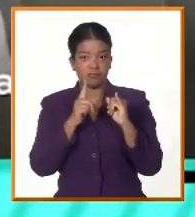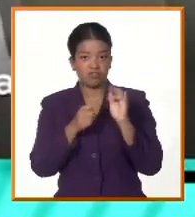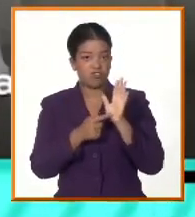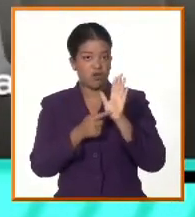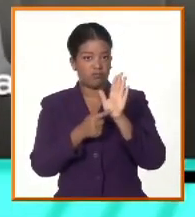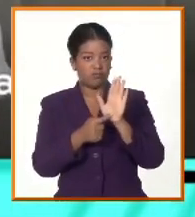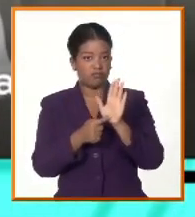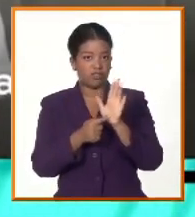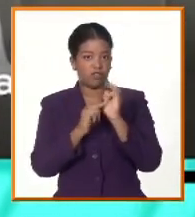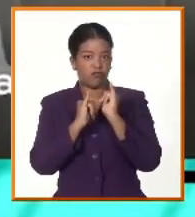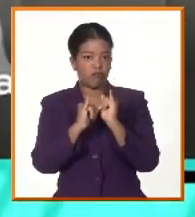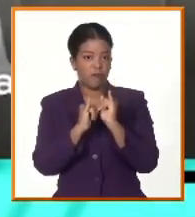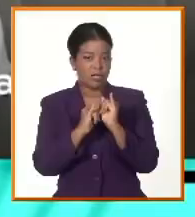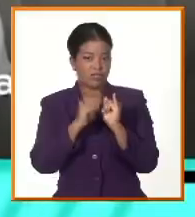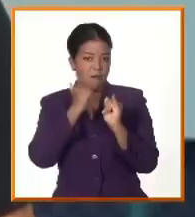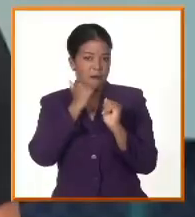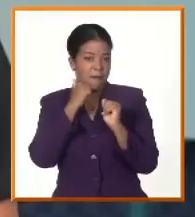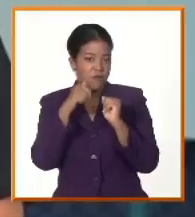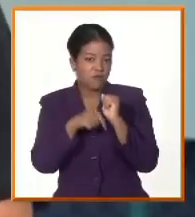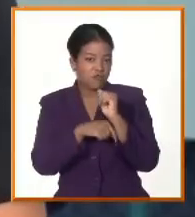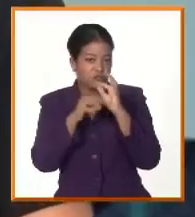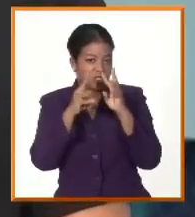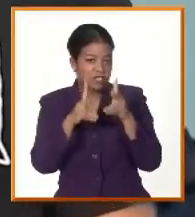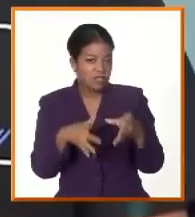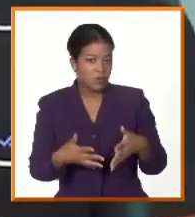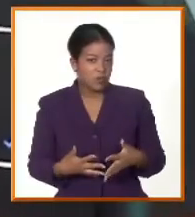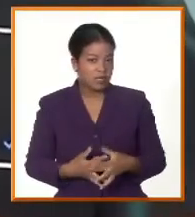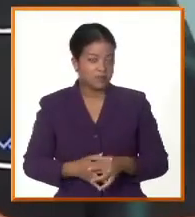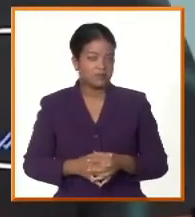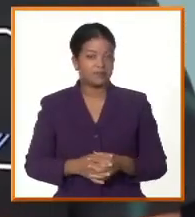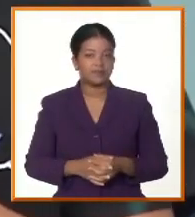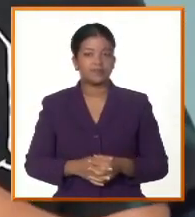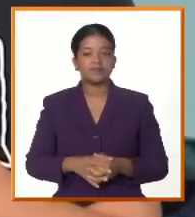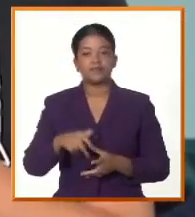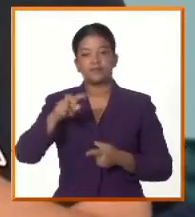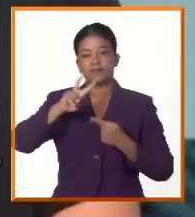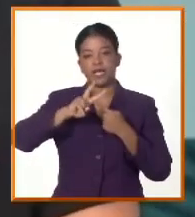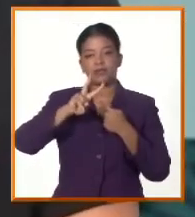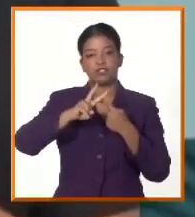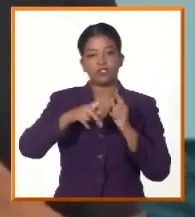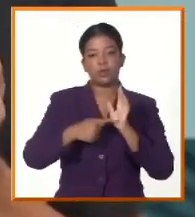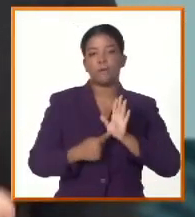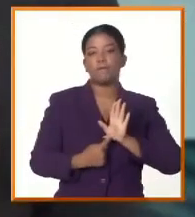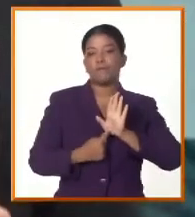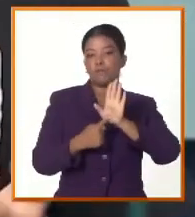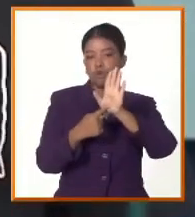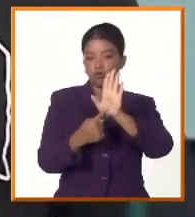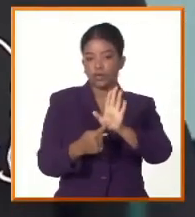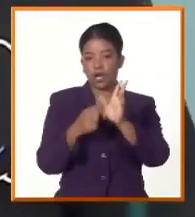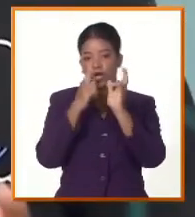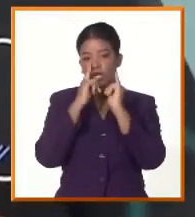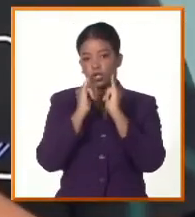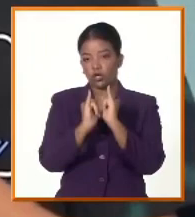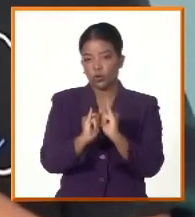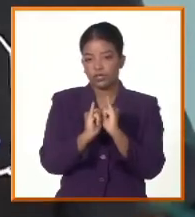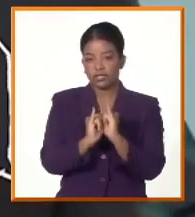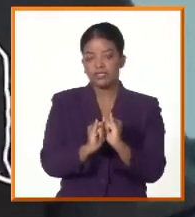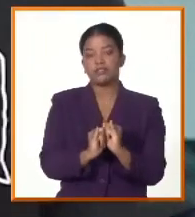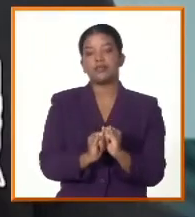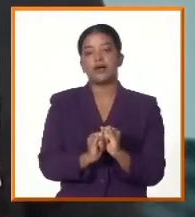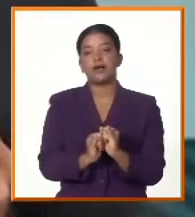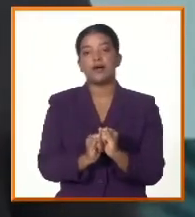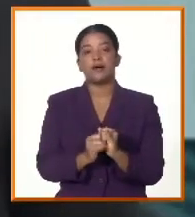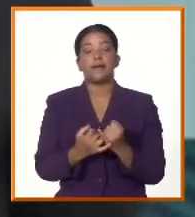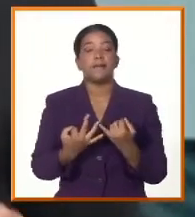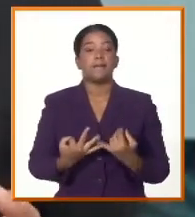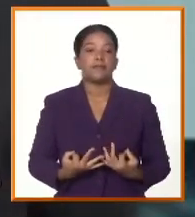de precisar un poquito más la cifra esto es con filo un espacio para mostrar con todos los matices las noticias los hechos las matrices de